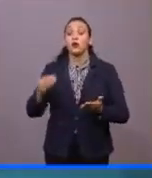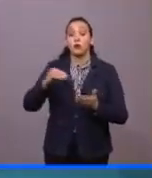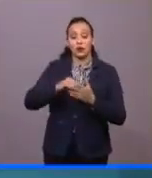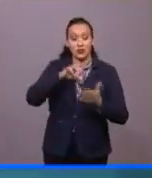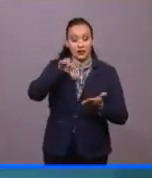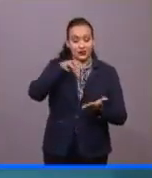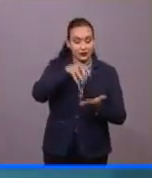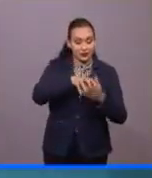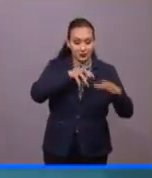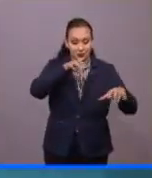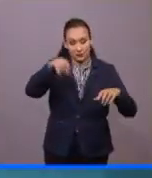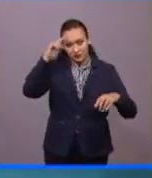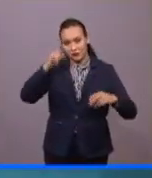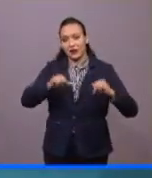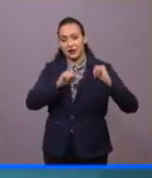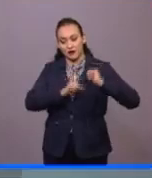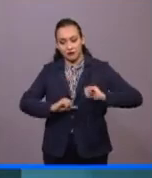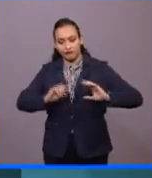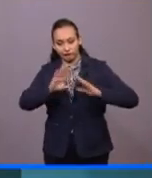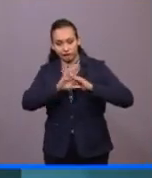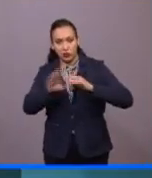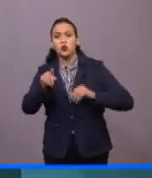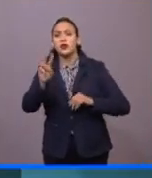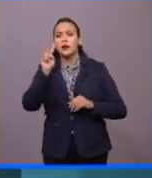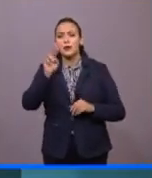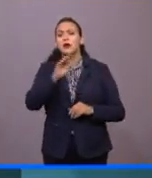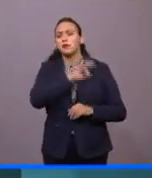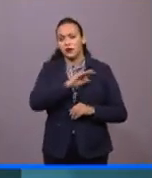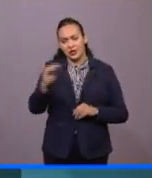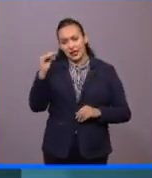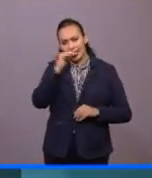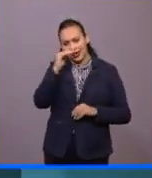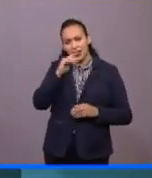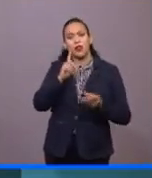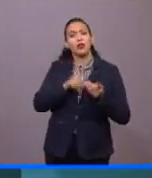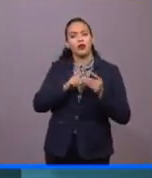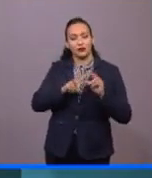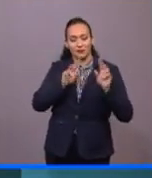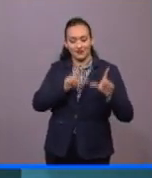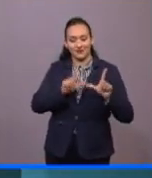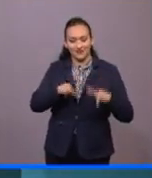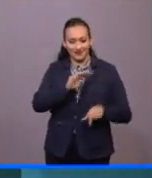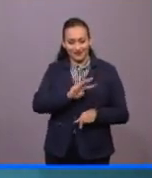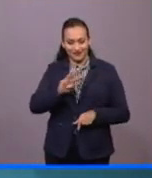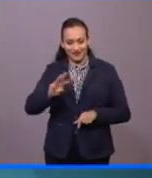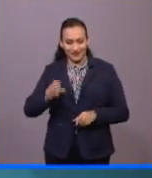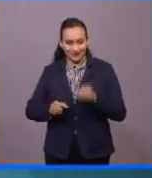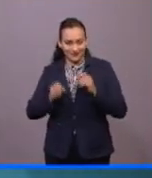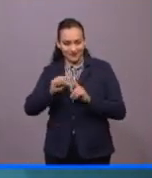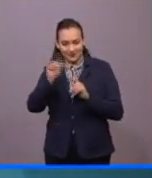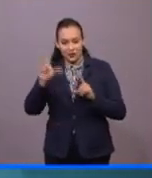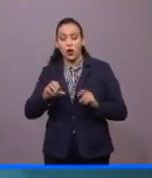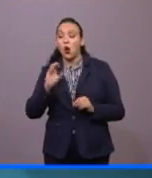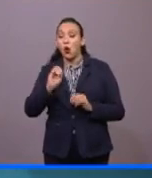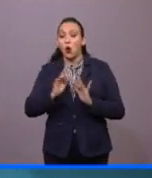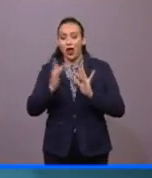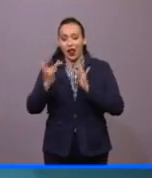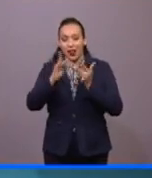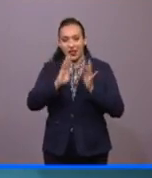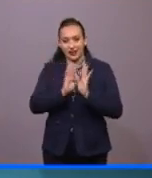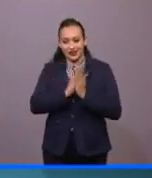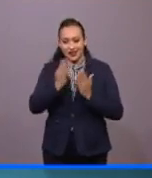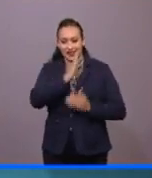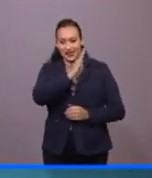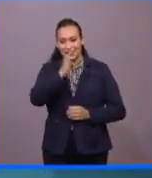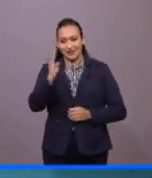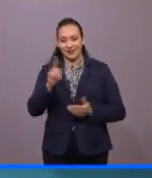migratorias y en materia penal. Puede consultarlo de manera gratuita en el sitio web de la Suprema Corte y en la red de bibliotecas